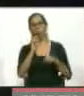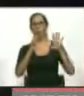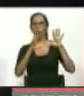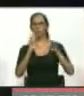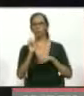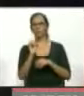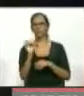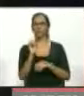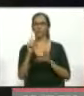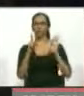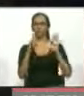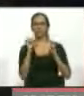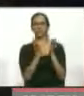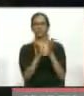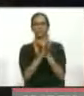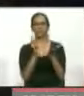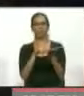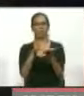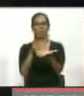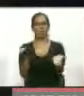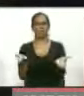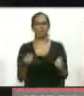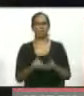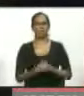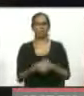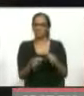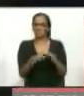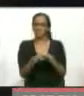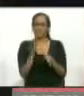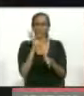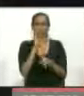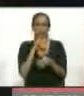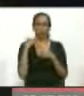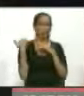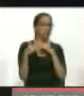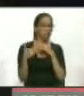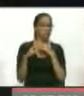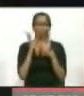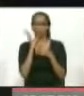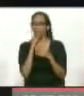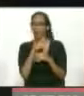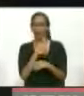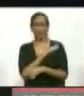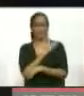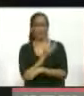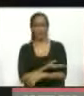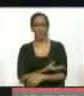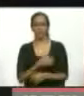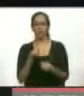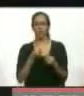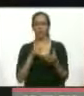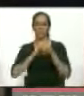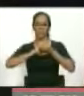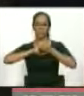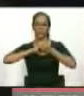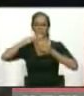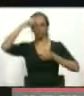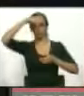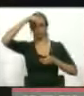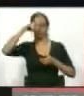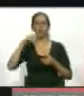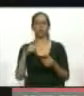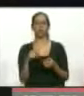70 estudiantes que estaban ahí no hay flow fuelle como dice el pana carvajalino y creo que bueno